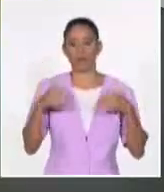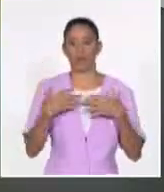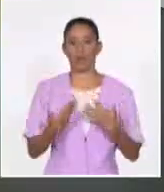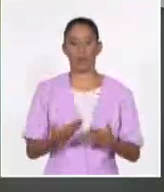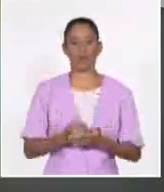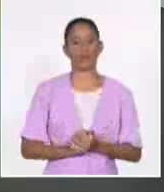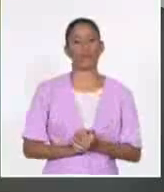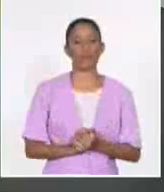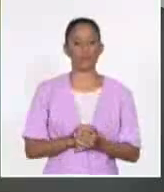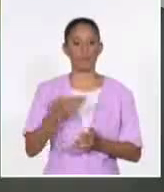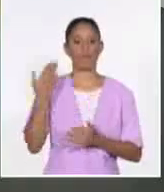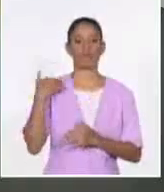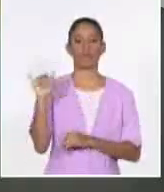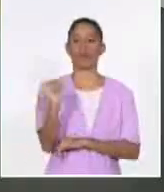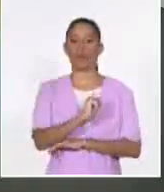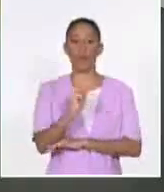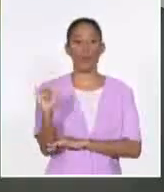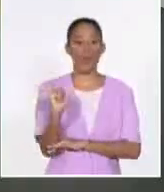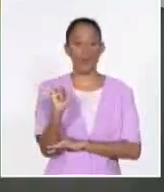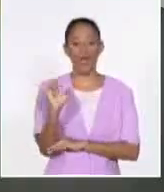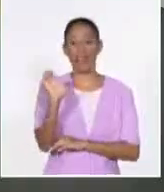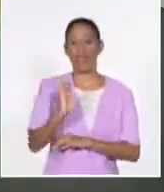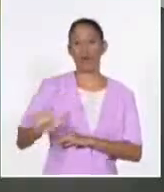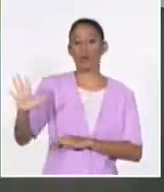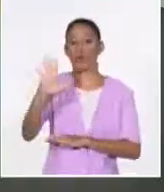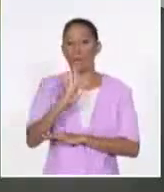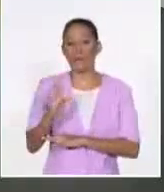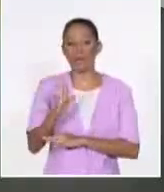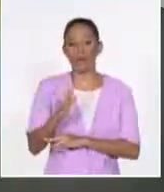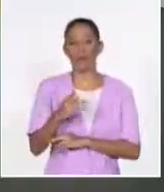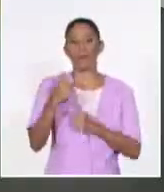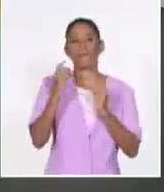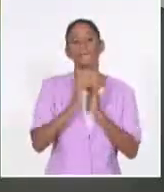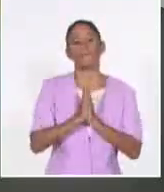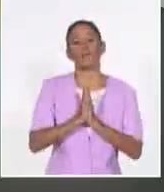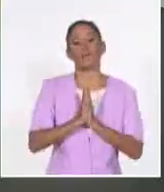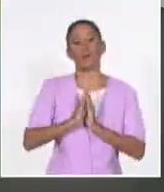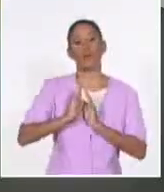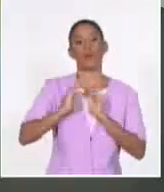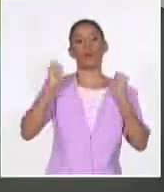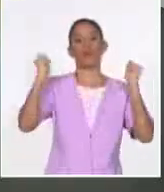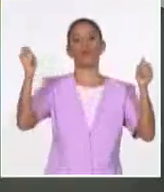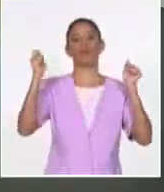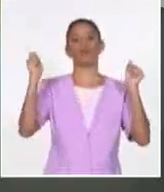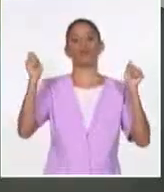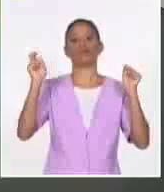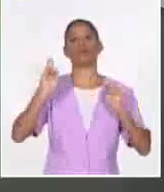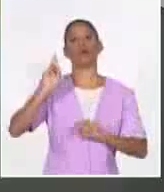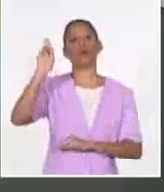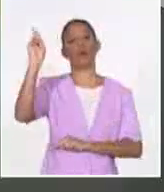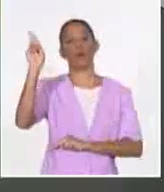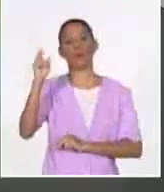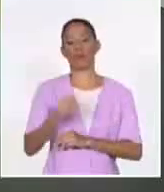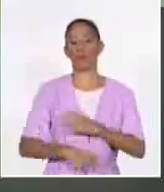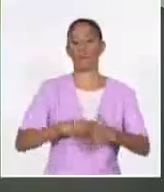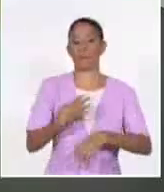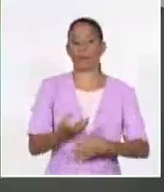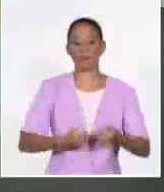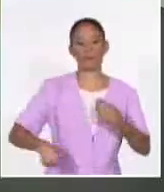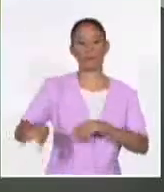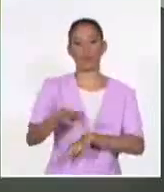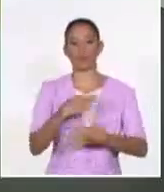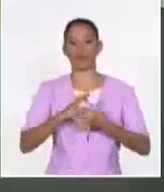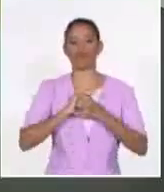Parlamento Europeo cuando a un congresista que pedía alzar la voz contra las atrocidades que sufre en este minuto la población civil